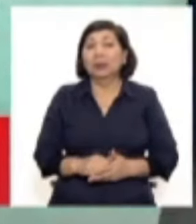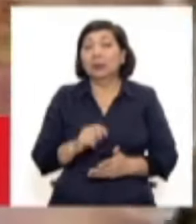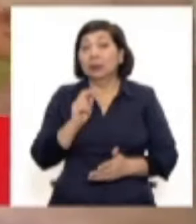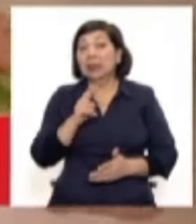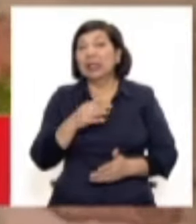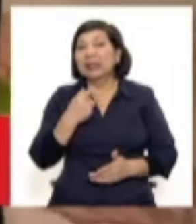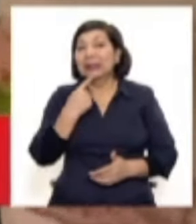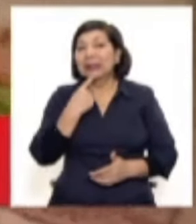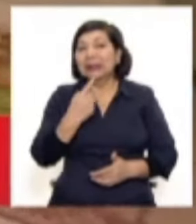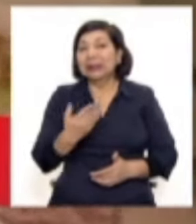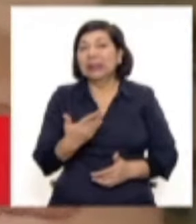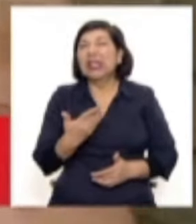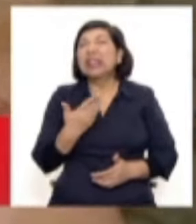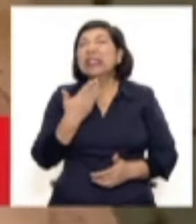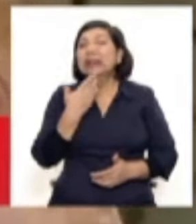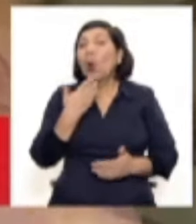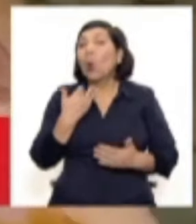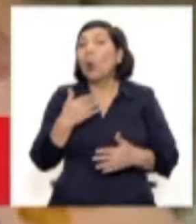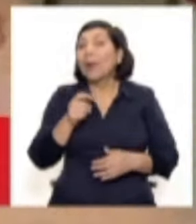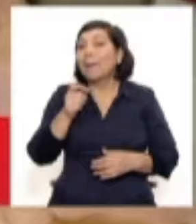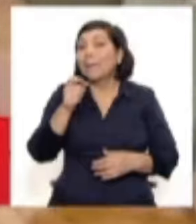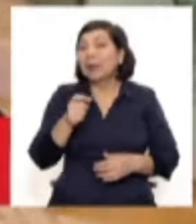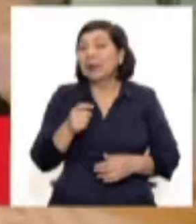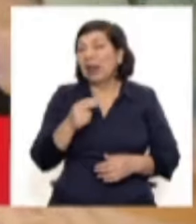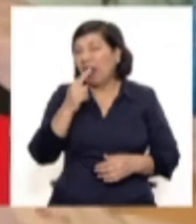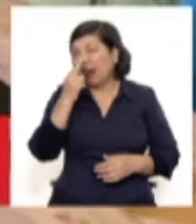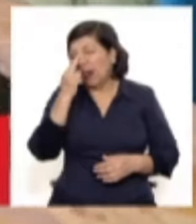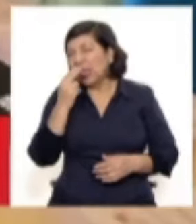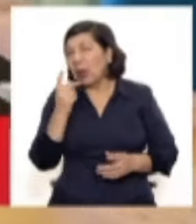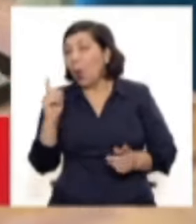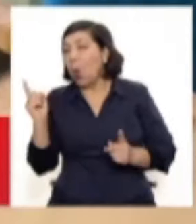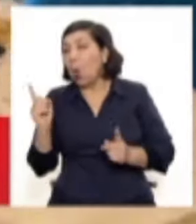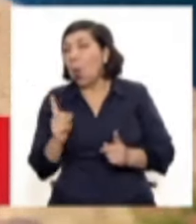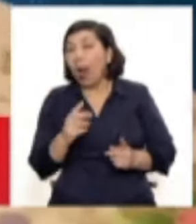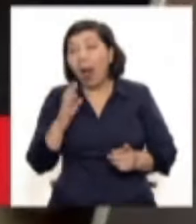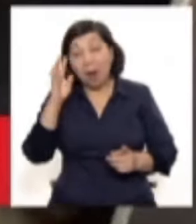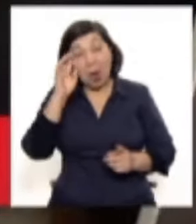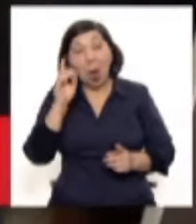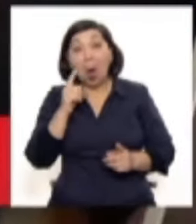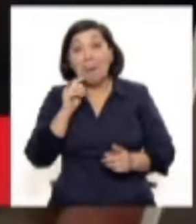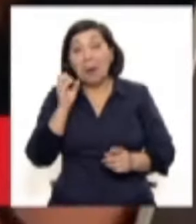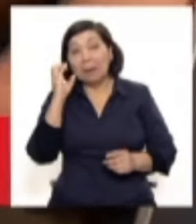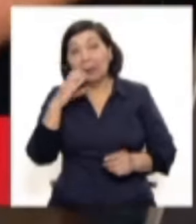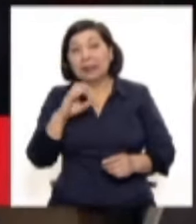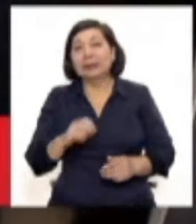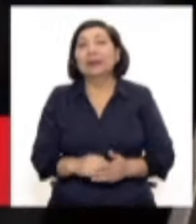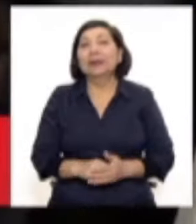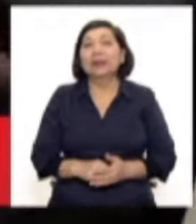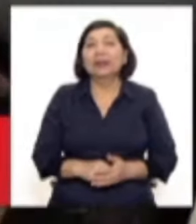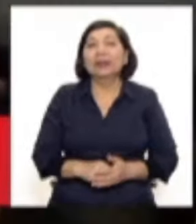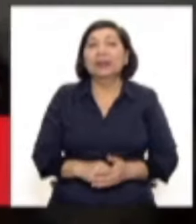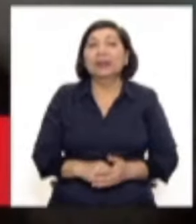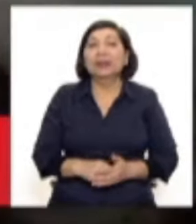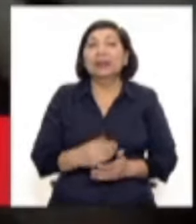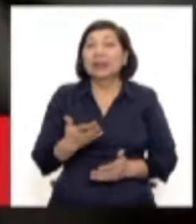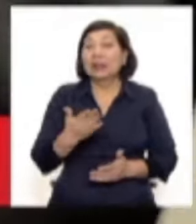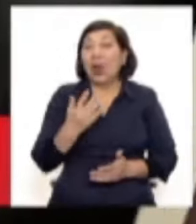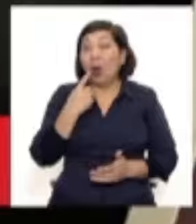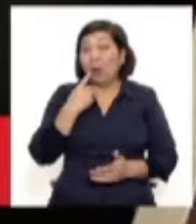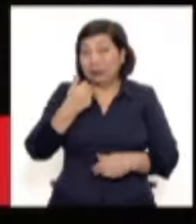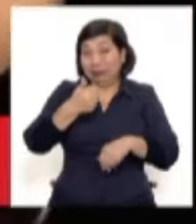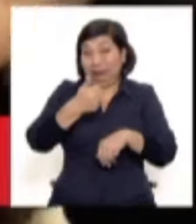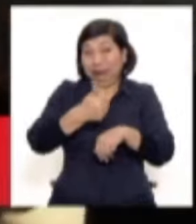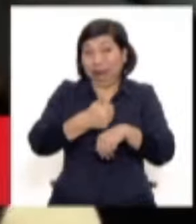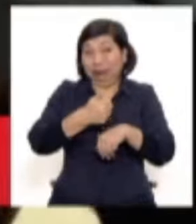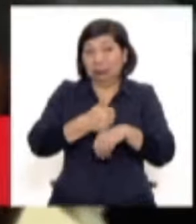para que avisen ante cualquier persona extraña o sospechosa o miembro policial. Jorge Álvarez Terrones, alias